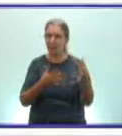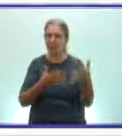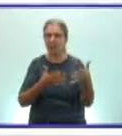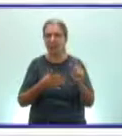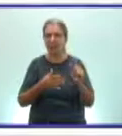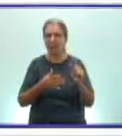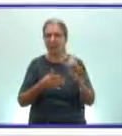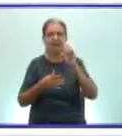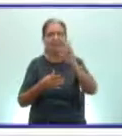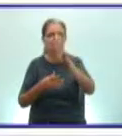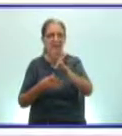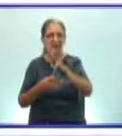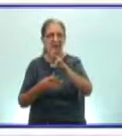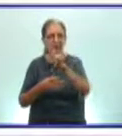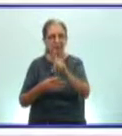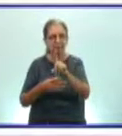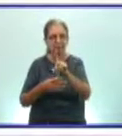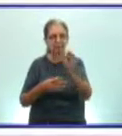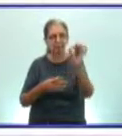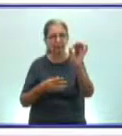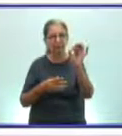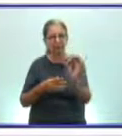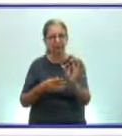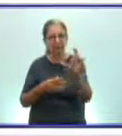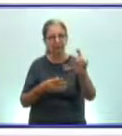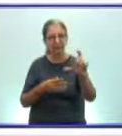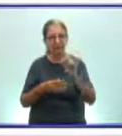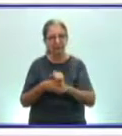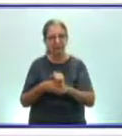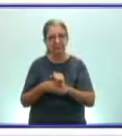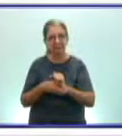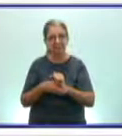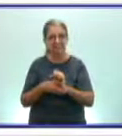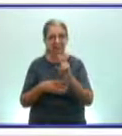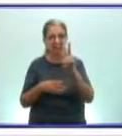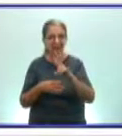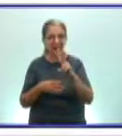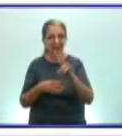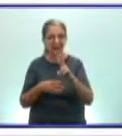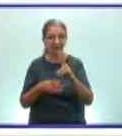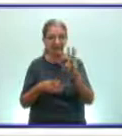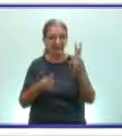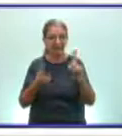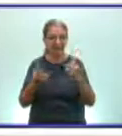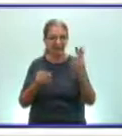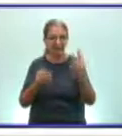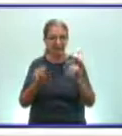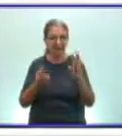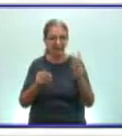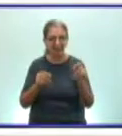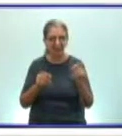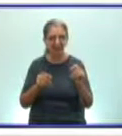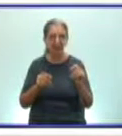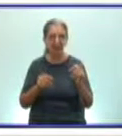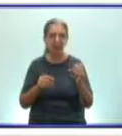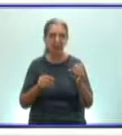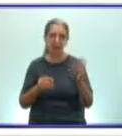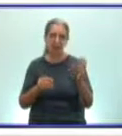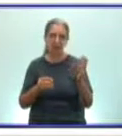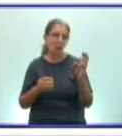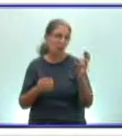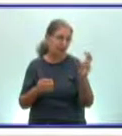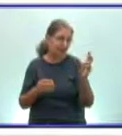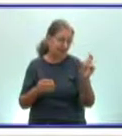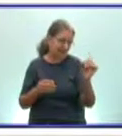grados Celsius y la variable estadística es cualitativa. Recuerda que solo vamos a marcar las